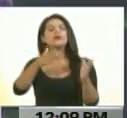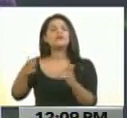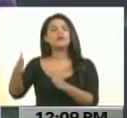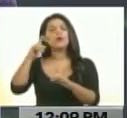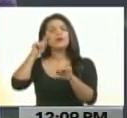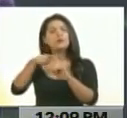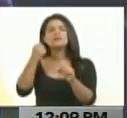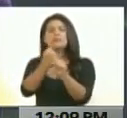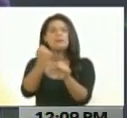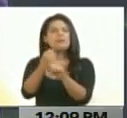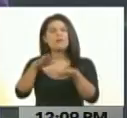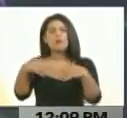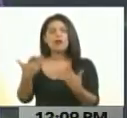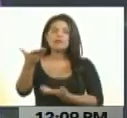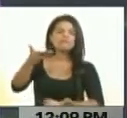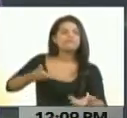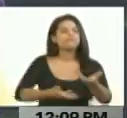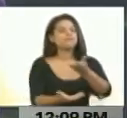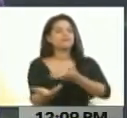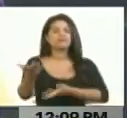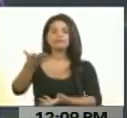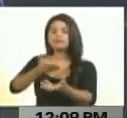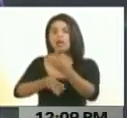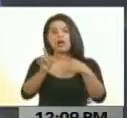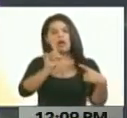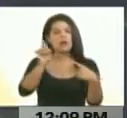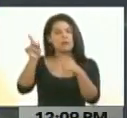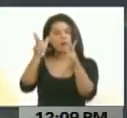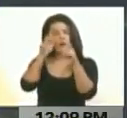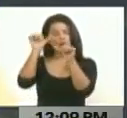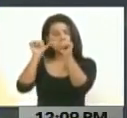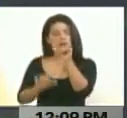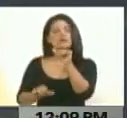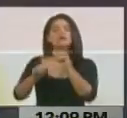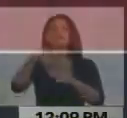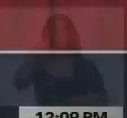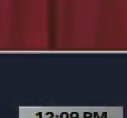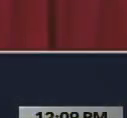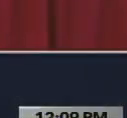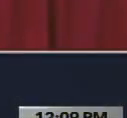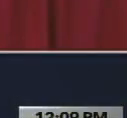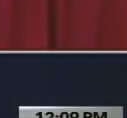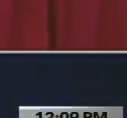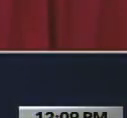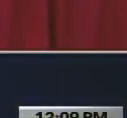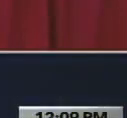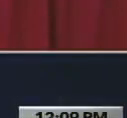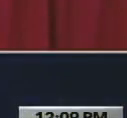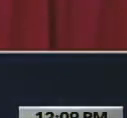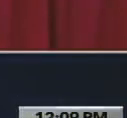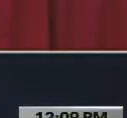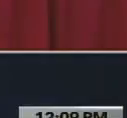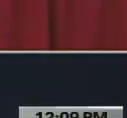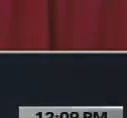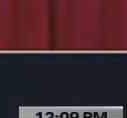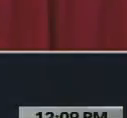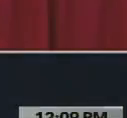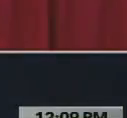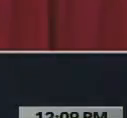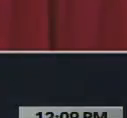la operación Cambalache. Vamos a escuchar de inmediato palabras del ministro Luis Mota Domínguez.